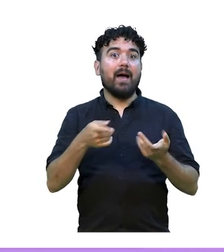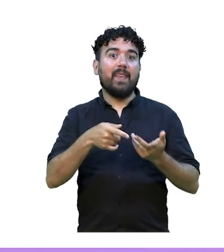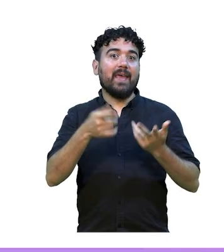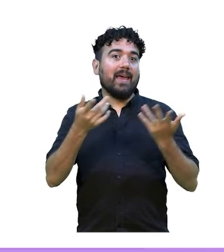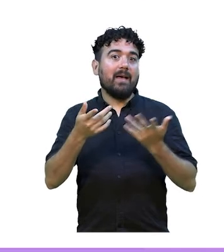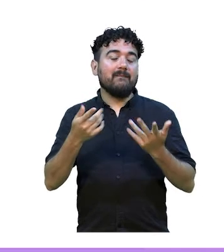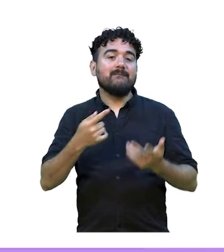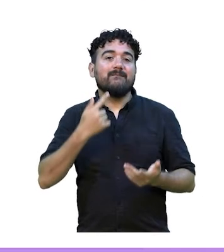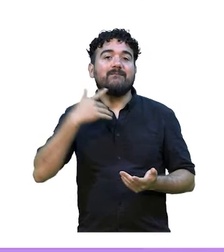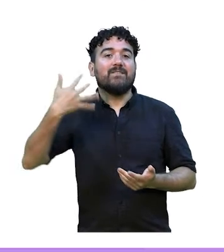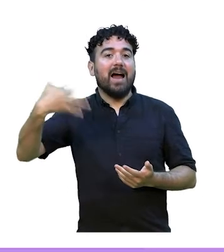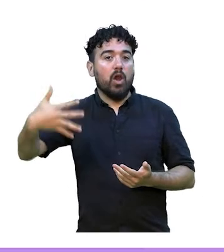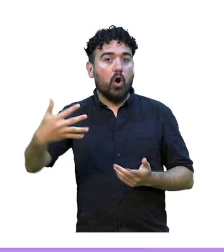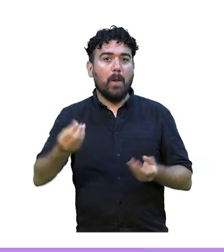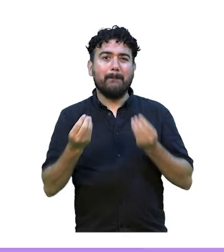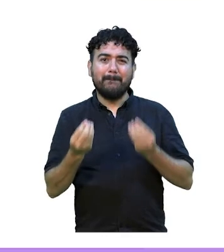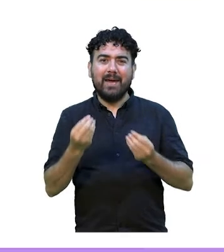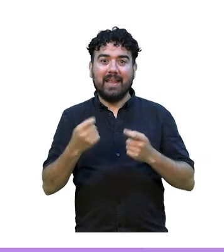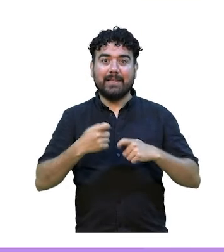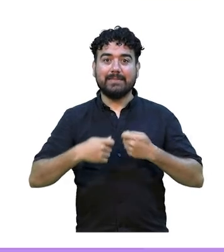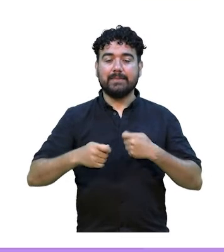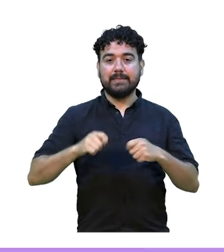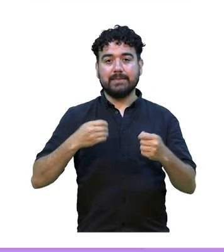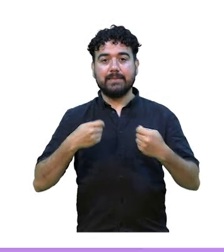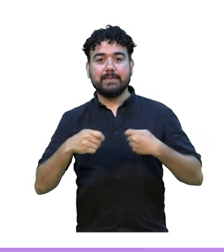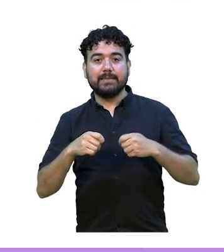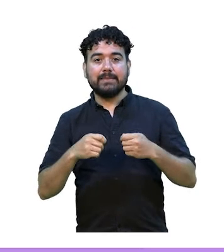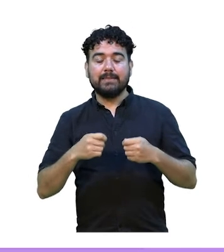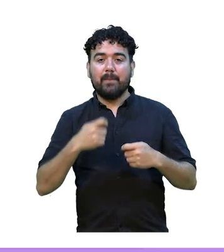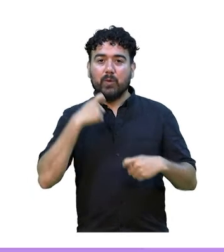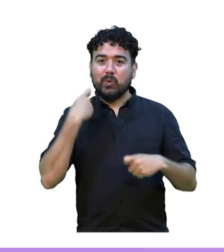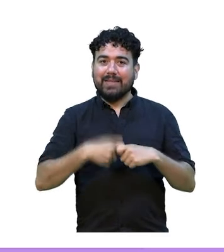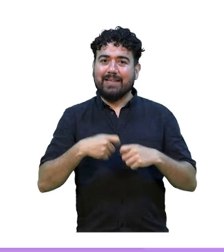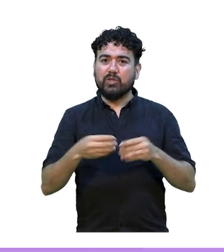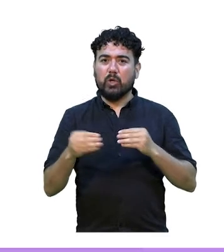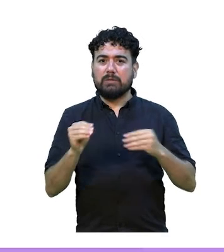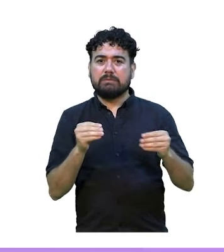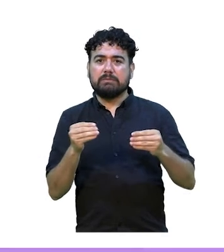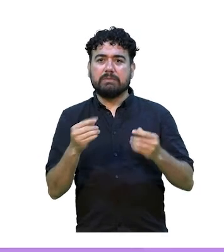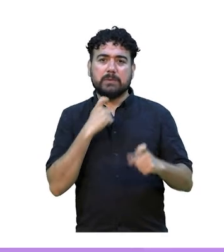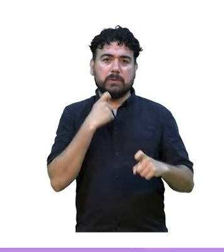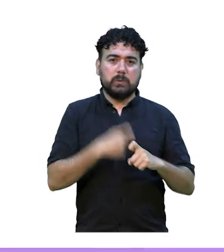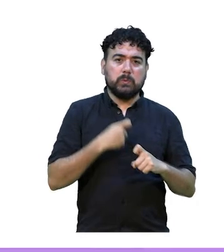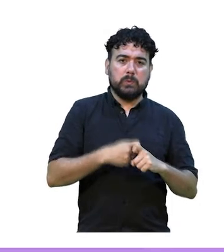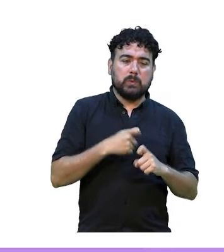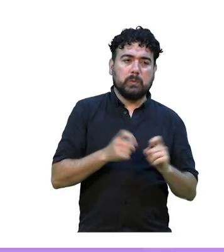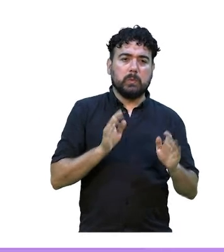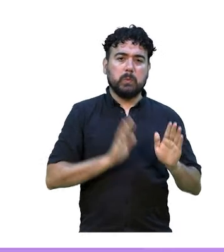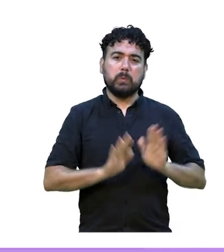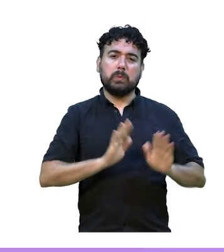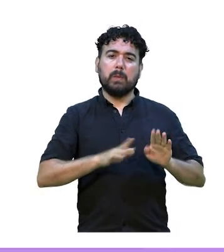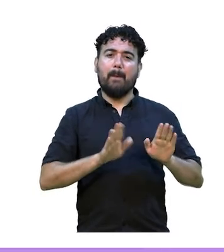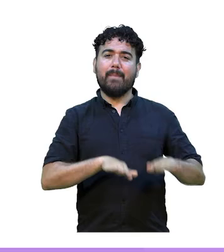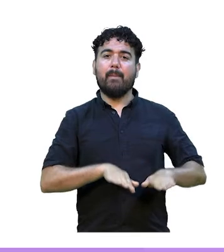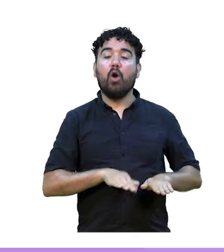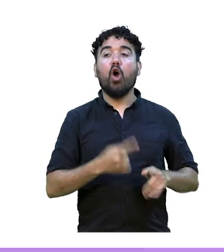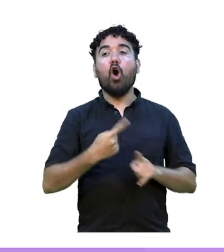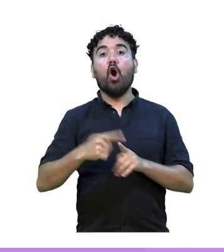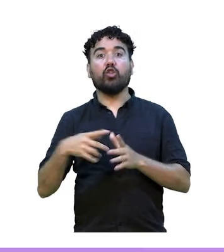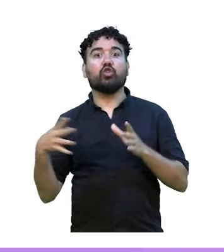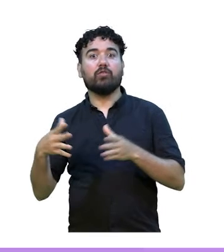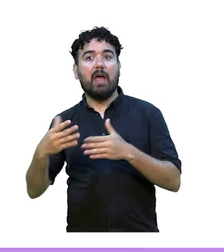muchos temas de orden valórico, entre comillas, donde la tensión entre un conservadurismo y una sociedad que quiere avanzar en